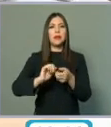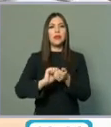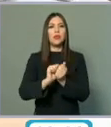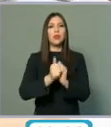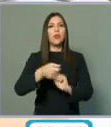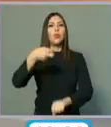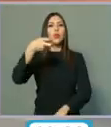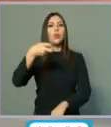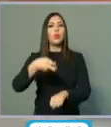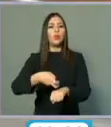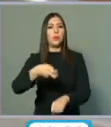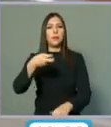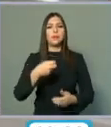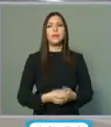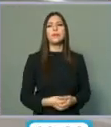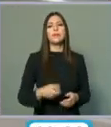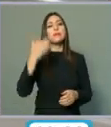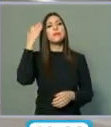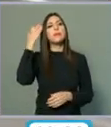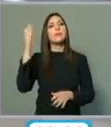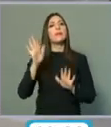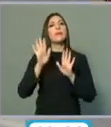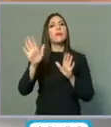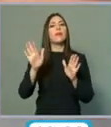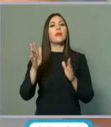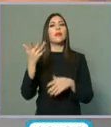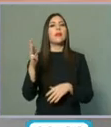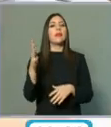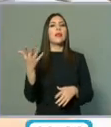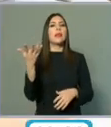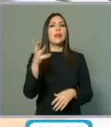se alcanza ¿Cuánto a ver. tiempo la dejamos entonces? Unos 10 minutitos. No